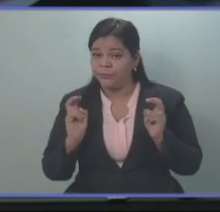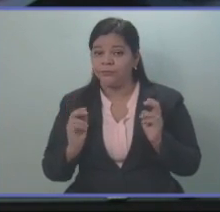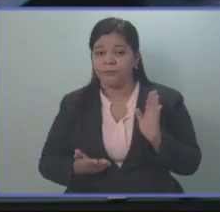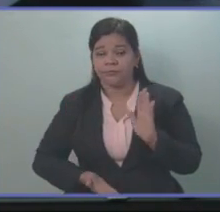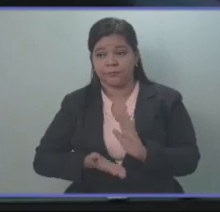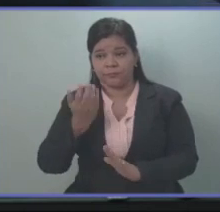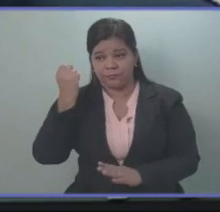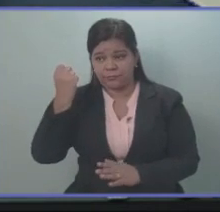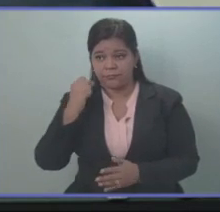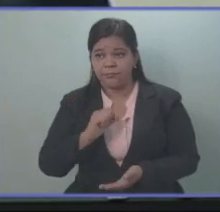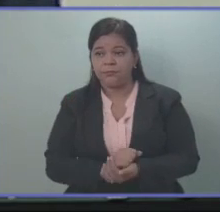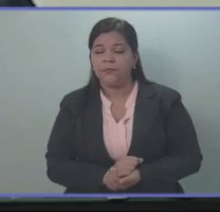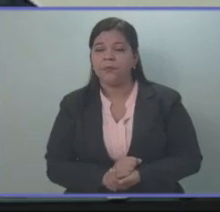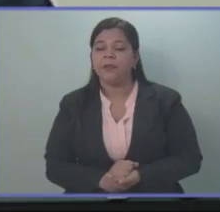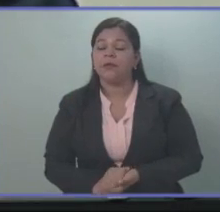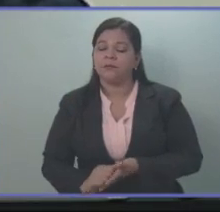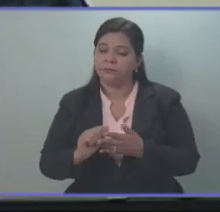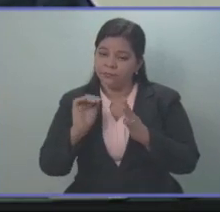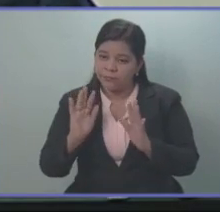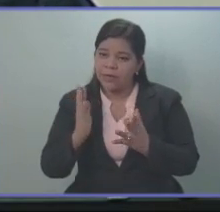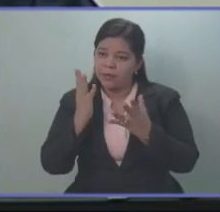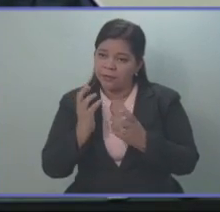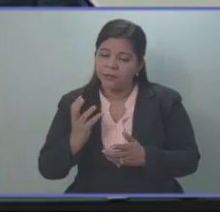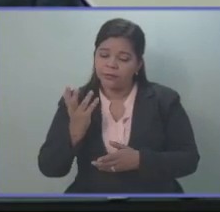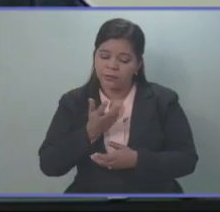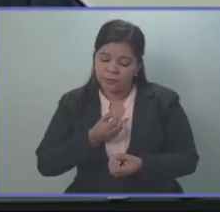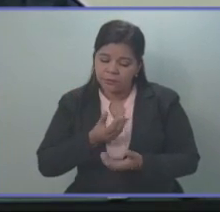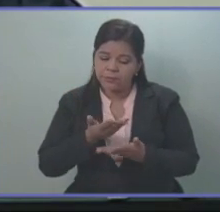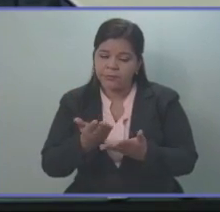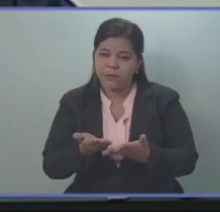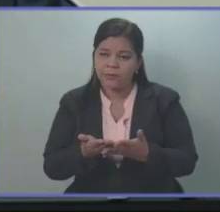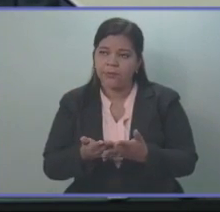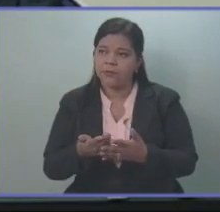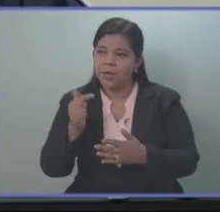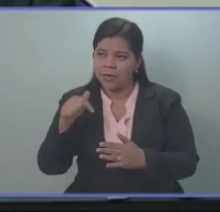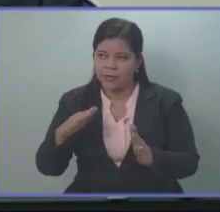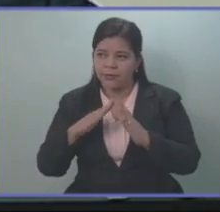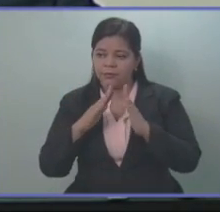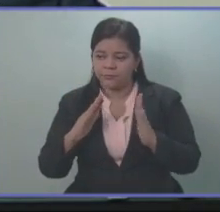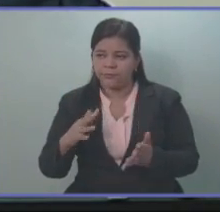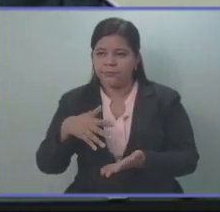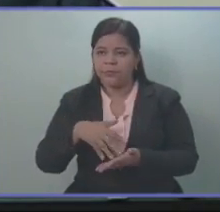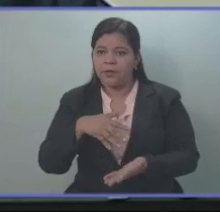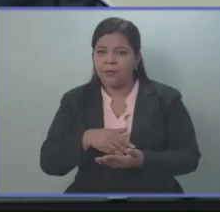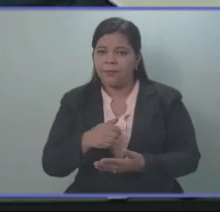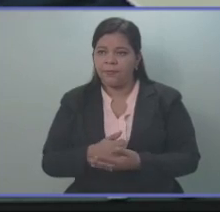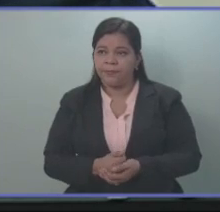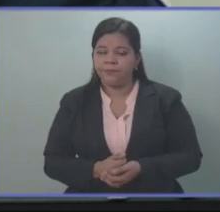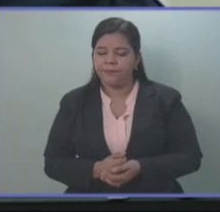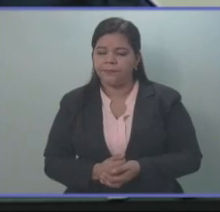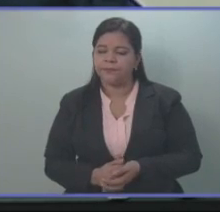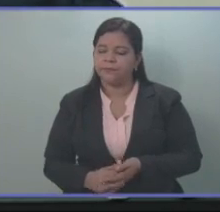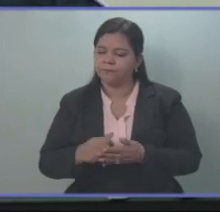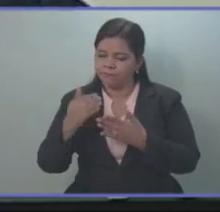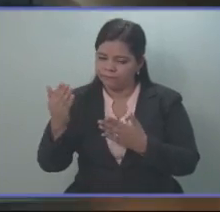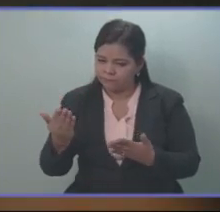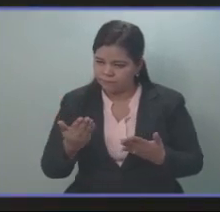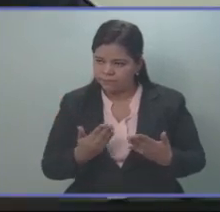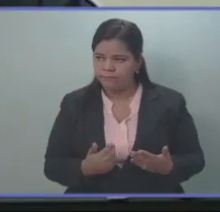ellos. Así que queremos decirles que están en la Casa del Pueblo y siempre son muy